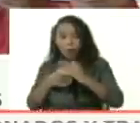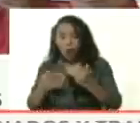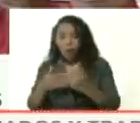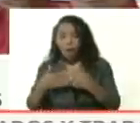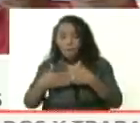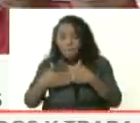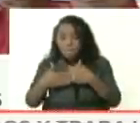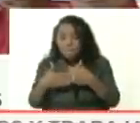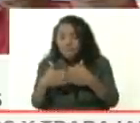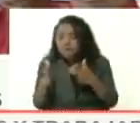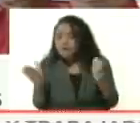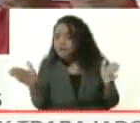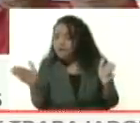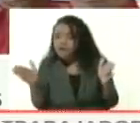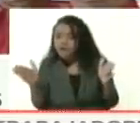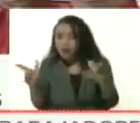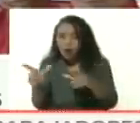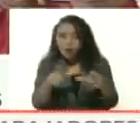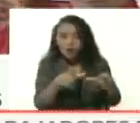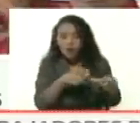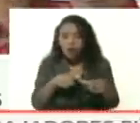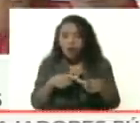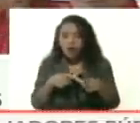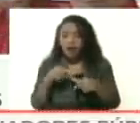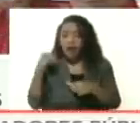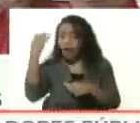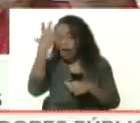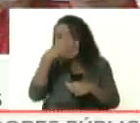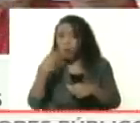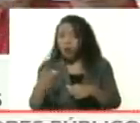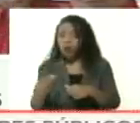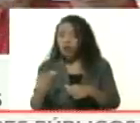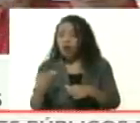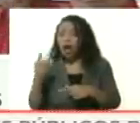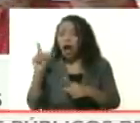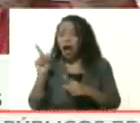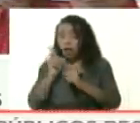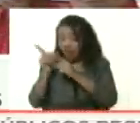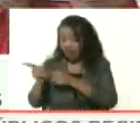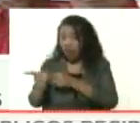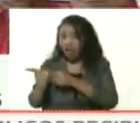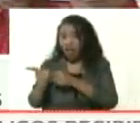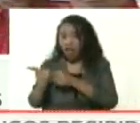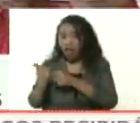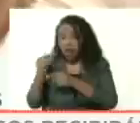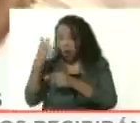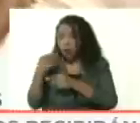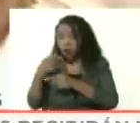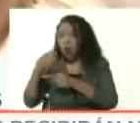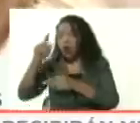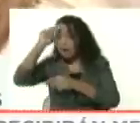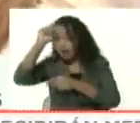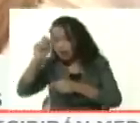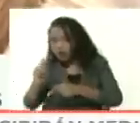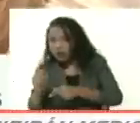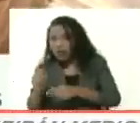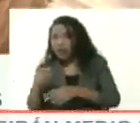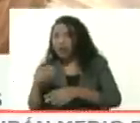juventud que es incapaz de reconocer que el sábado fracasaron estruendosamente, que